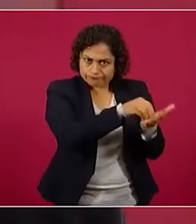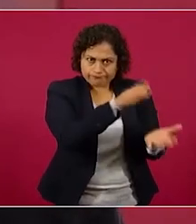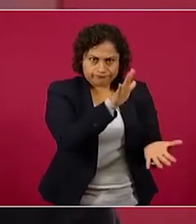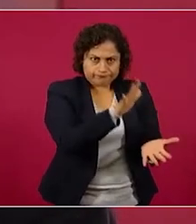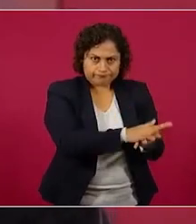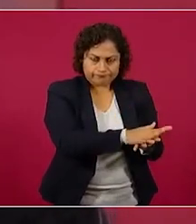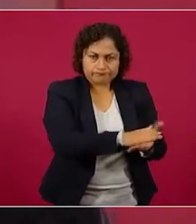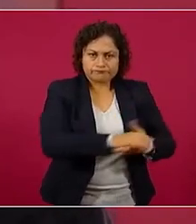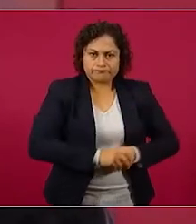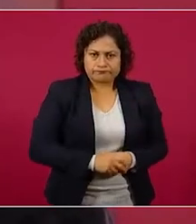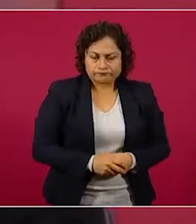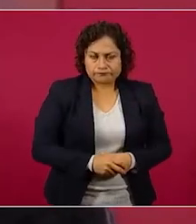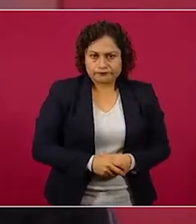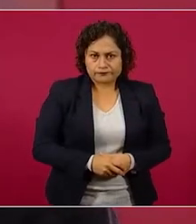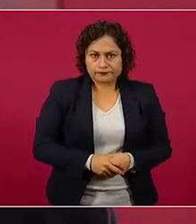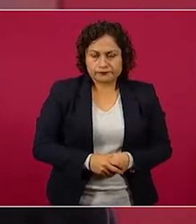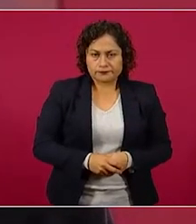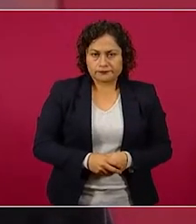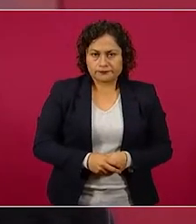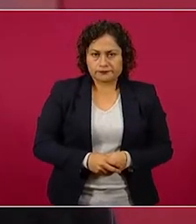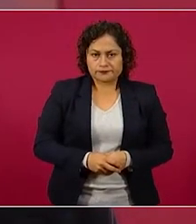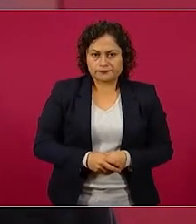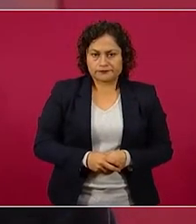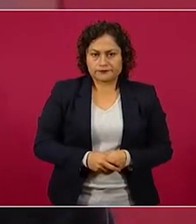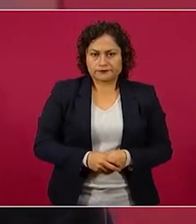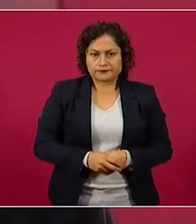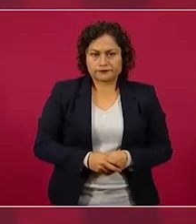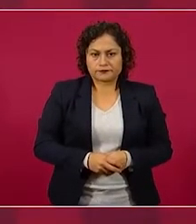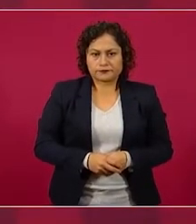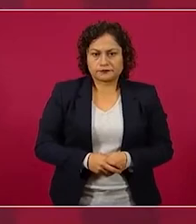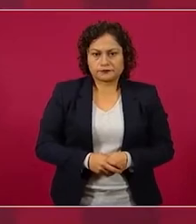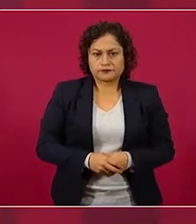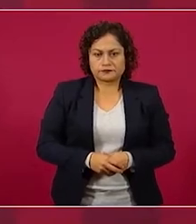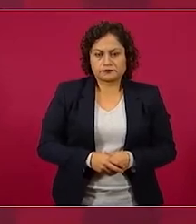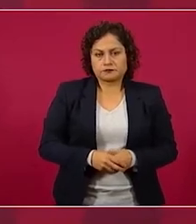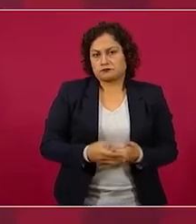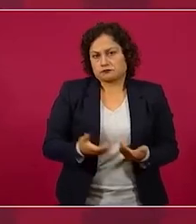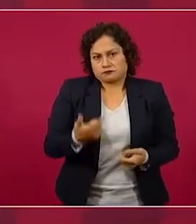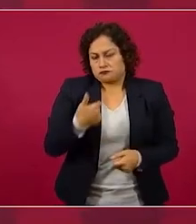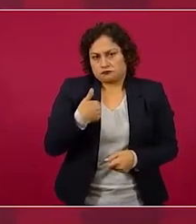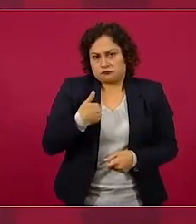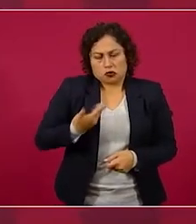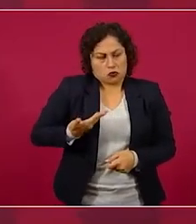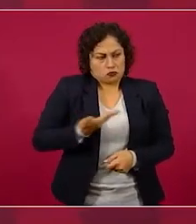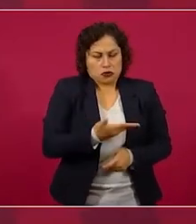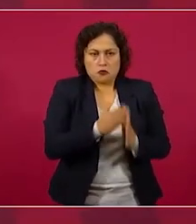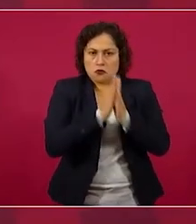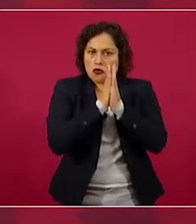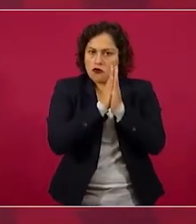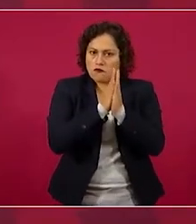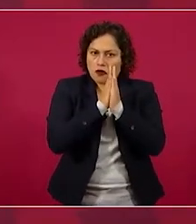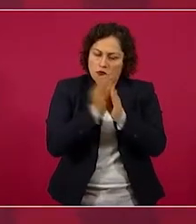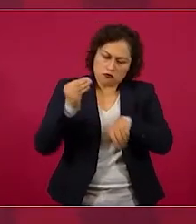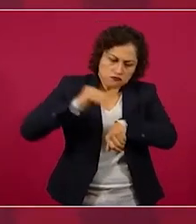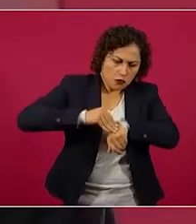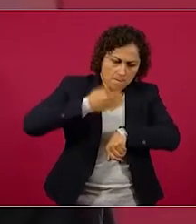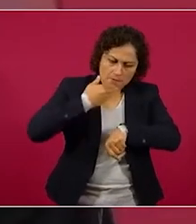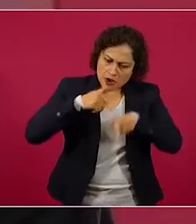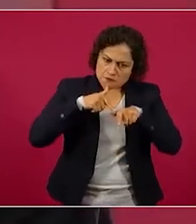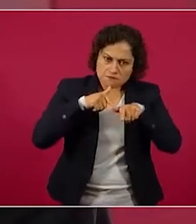Sabemos muy bien, y yo les pido pues que se sigan portando bien como lo están haciendo,